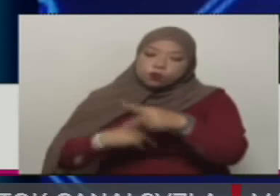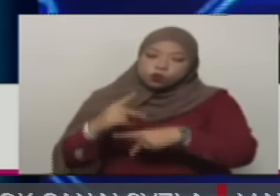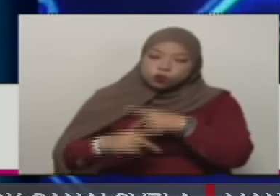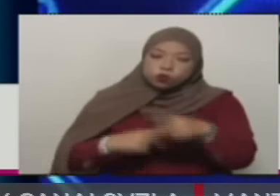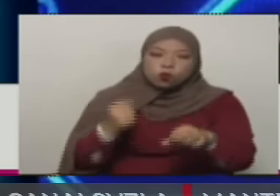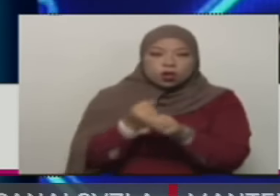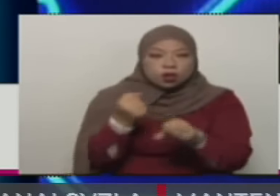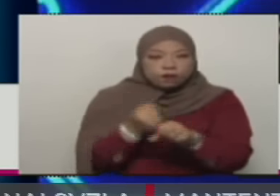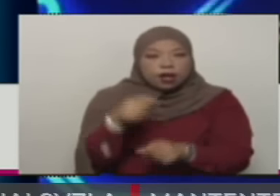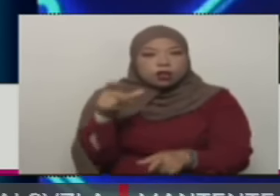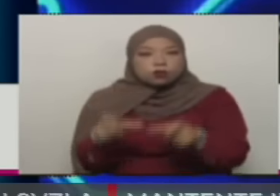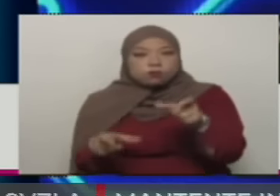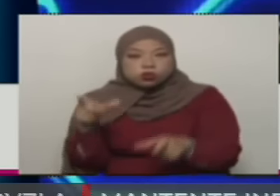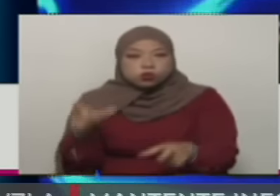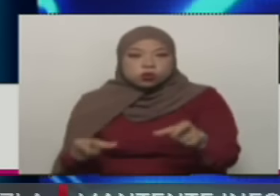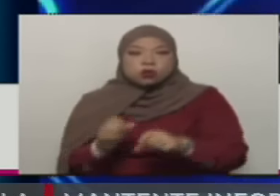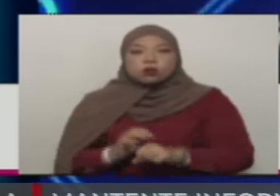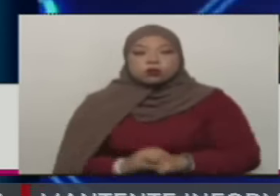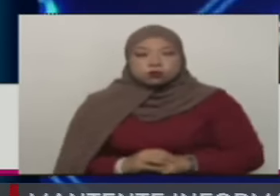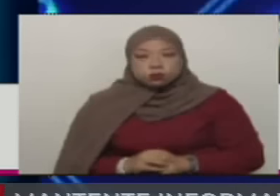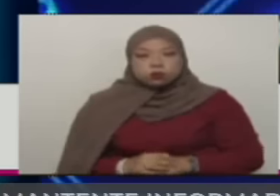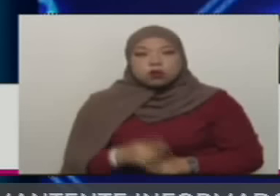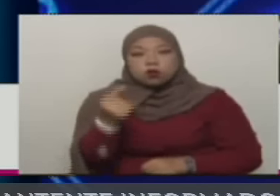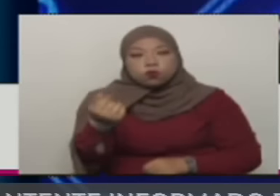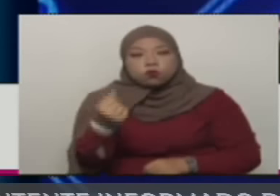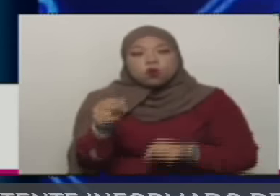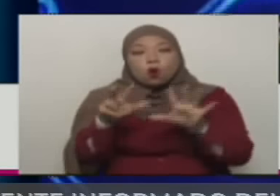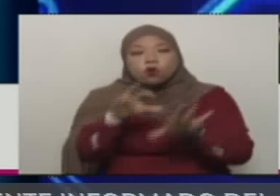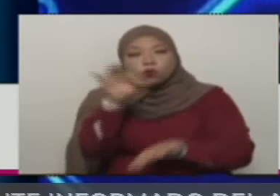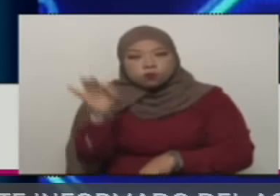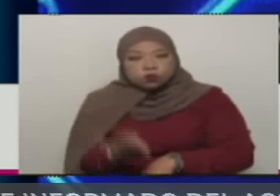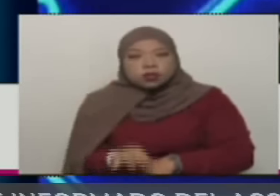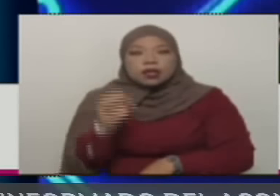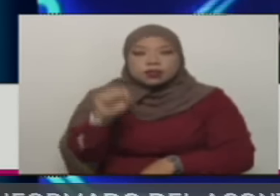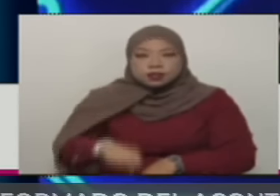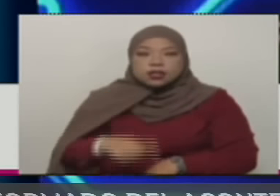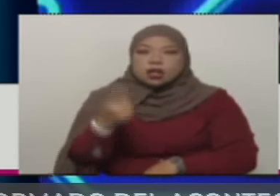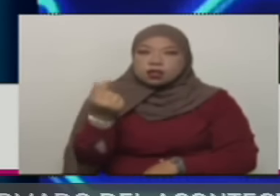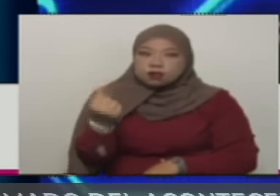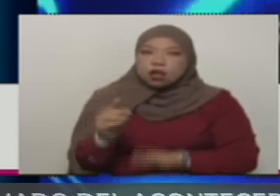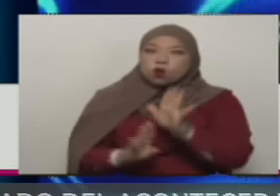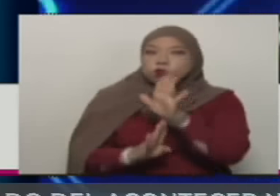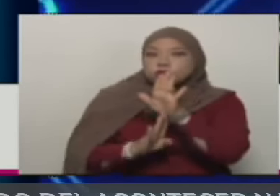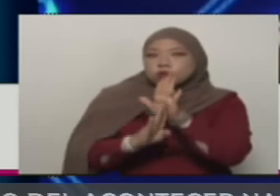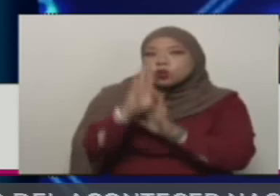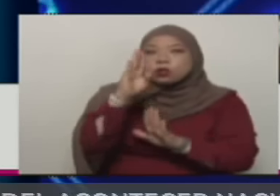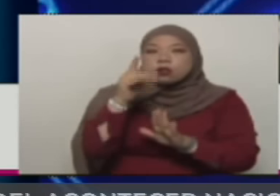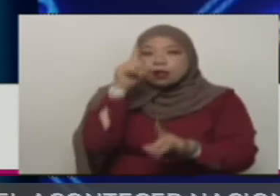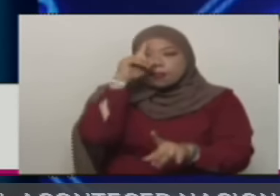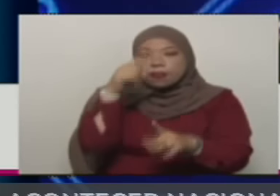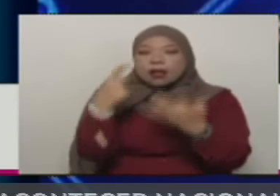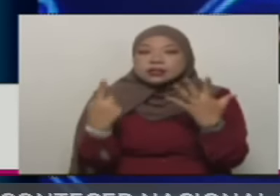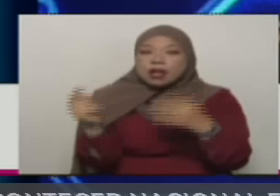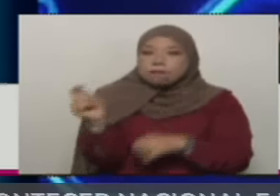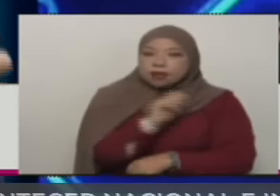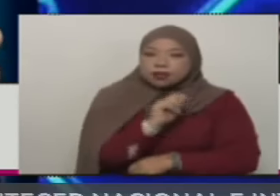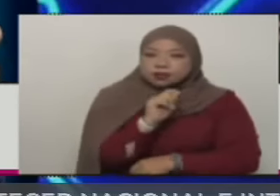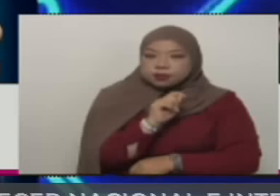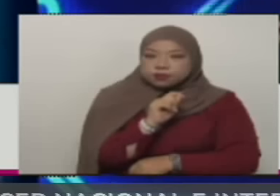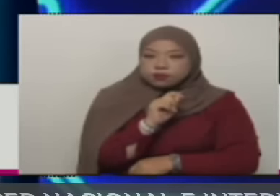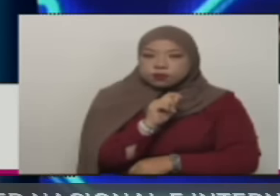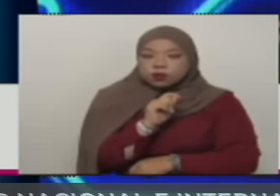Sí, la economía tiene un crecimiento del 8% el primer semestre. La proyección, no